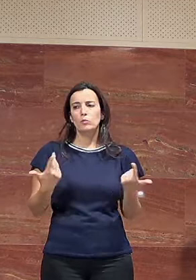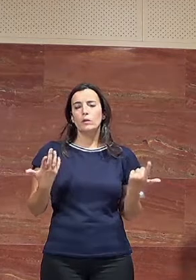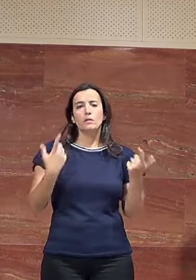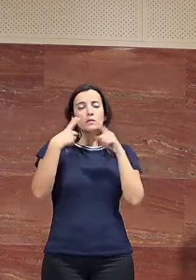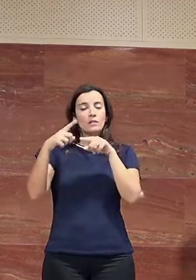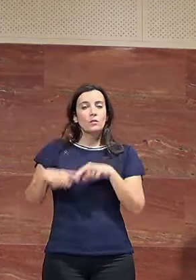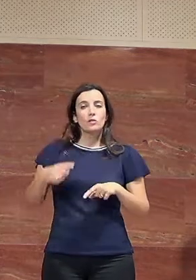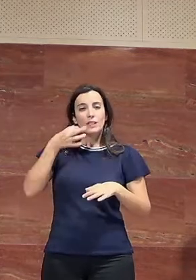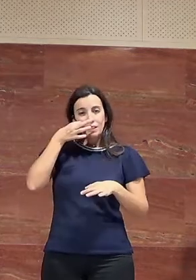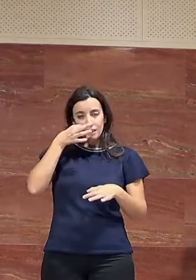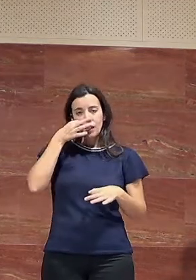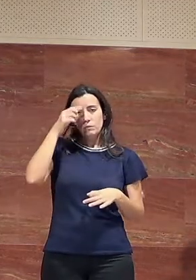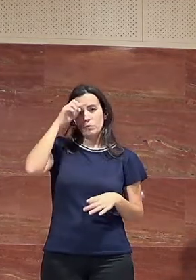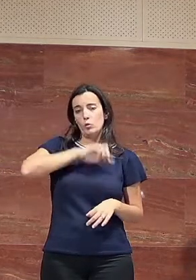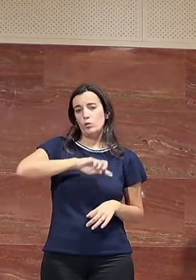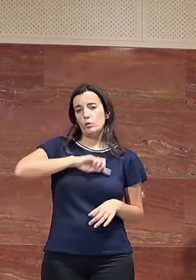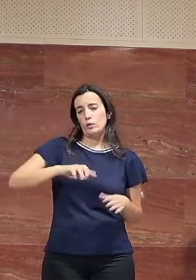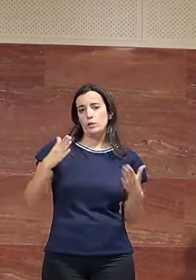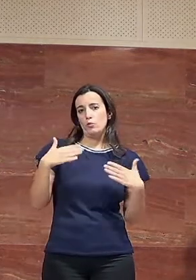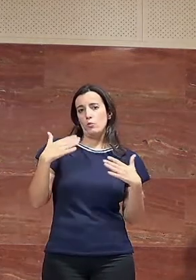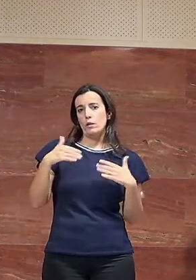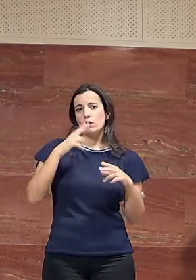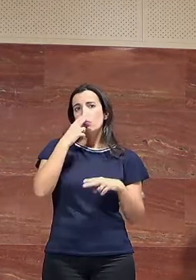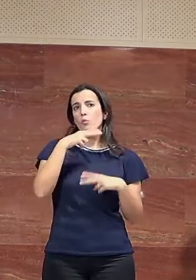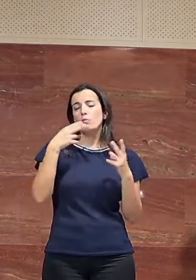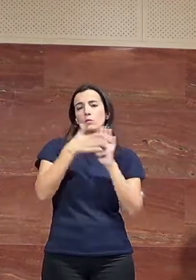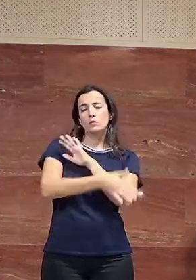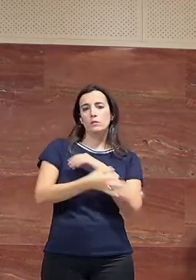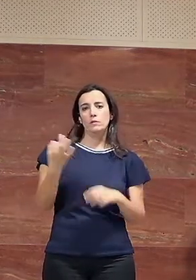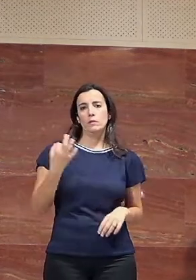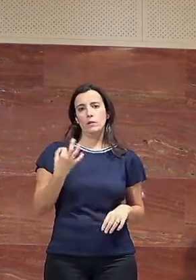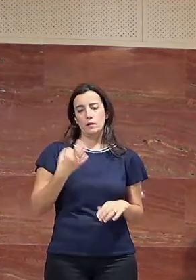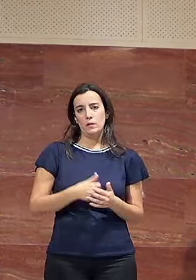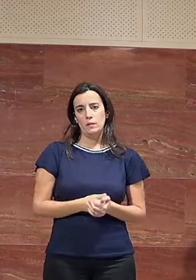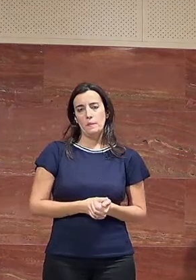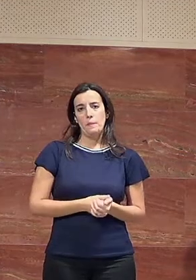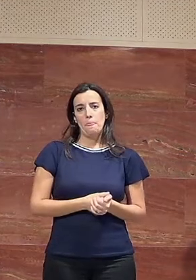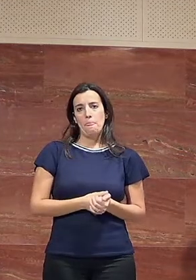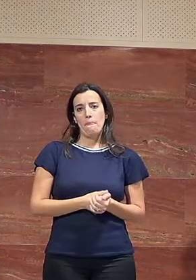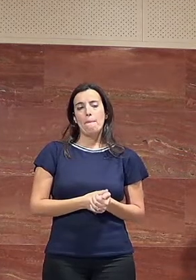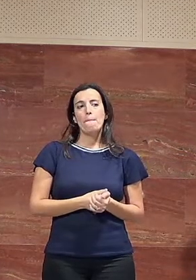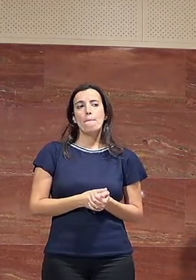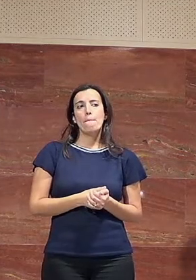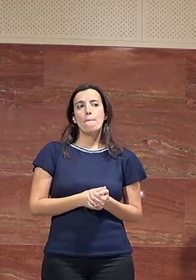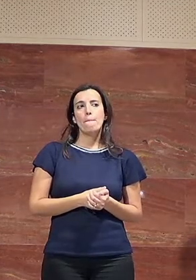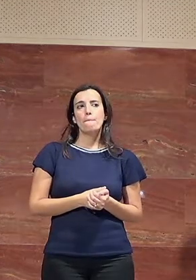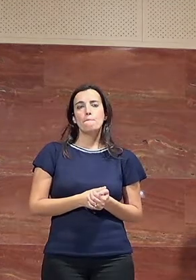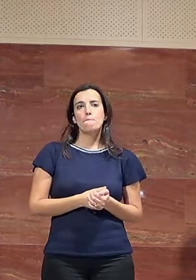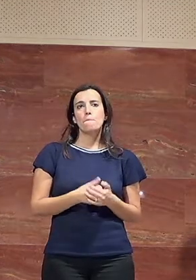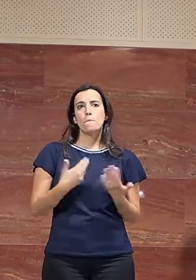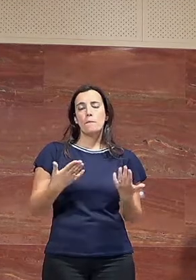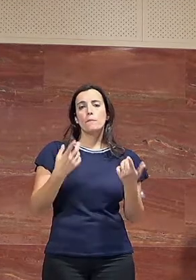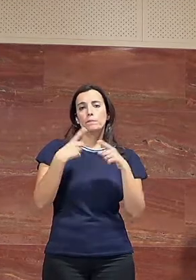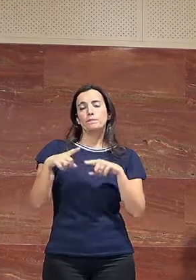no somos conscientes de lo que significa lo público. El desprecio de lo público es esto mismo, ¿no? Entonces, yo creo que estas